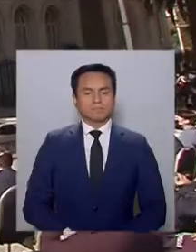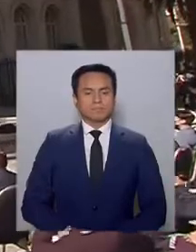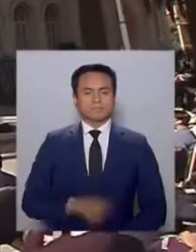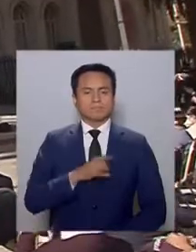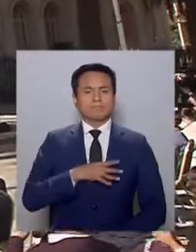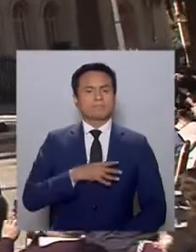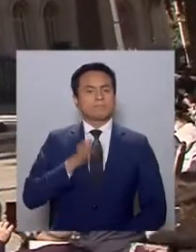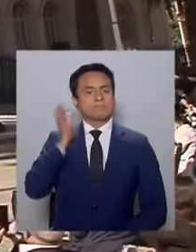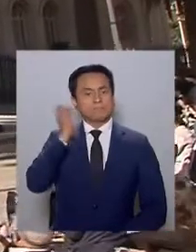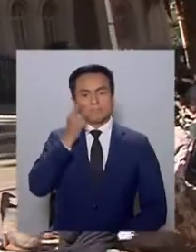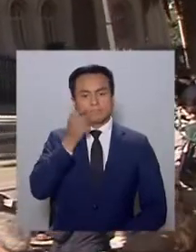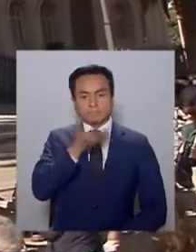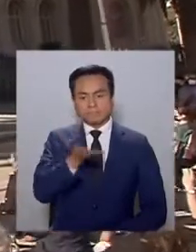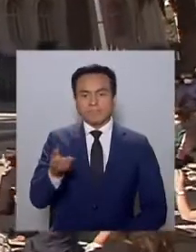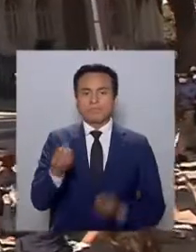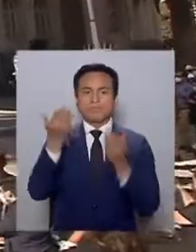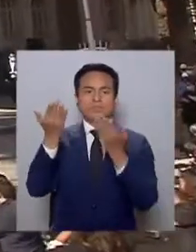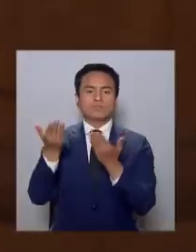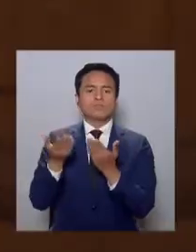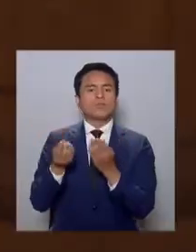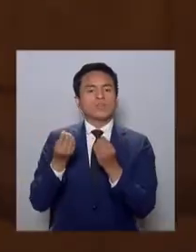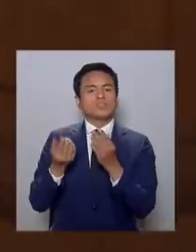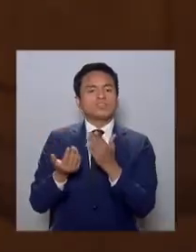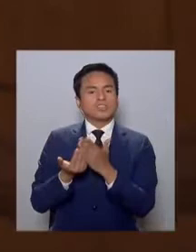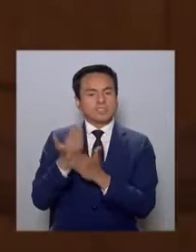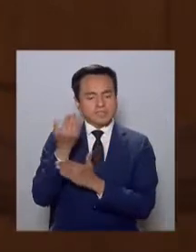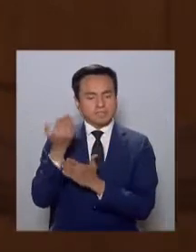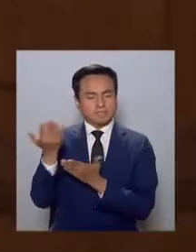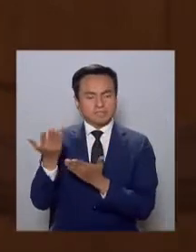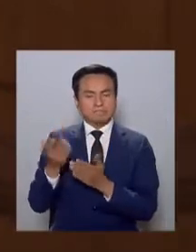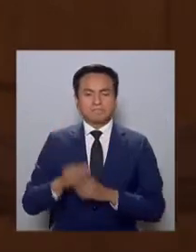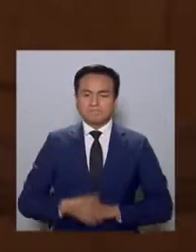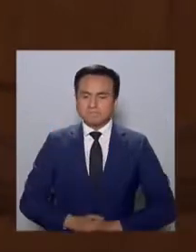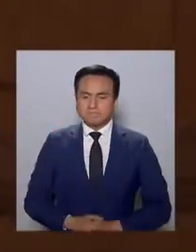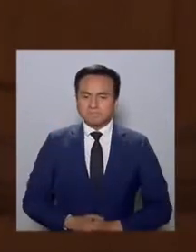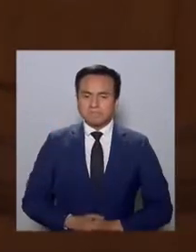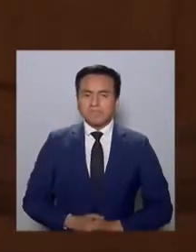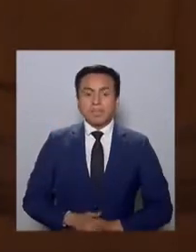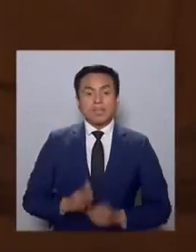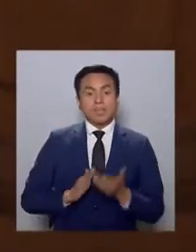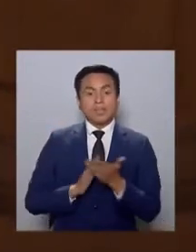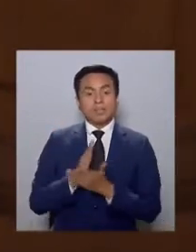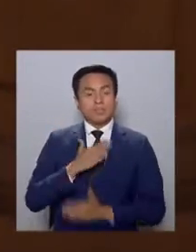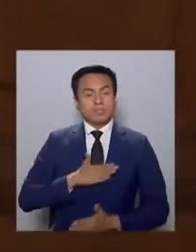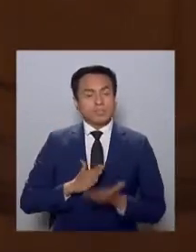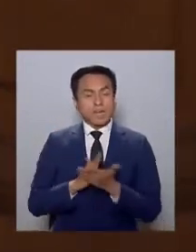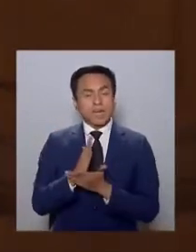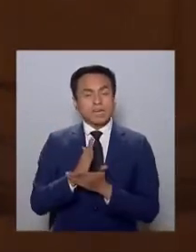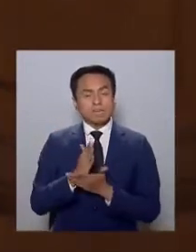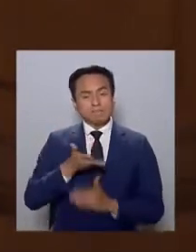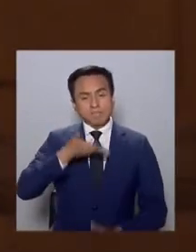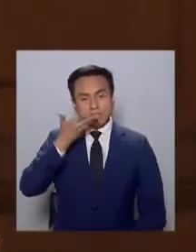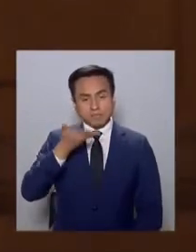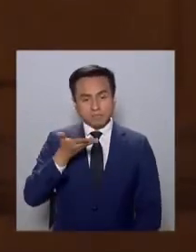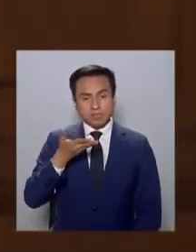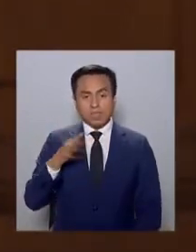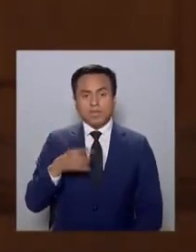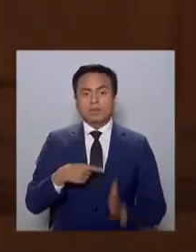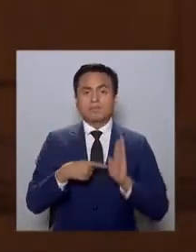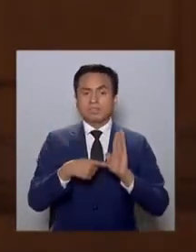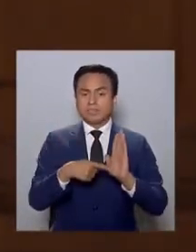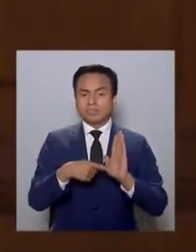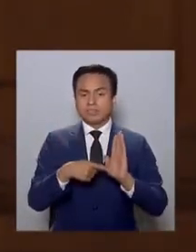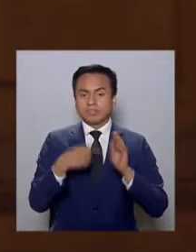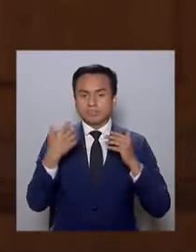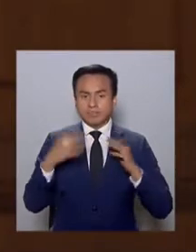Chilenas y chilenos, muy buenos días. Quiero comenzar esta intervención, ya hechas las